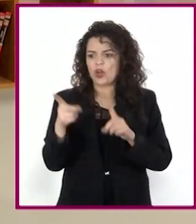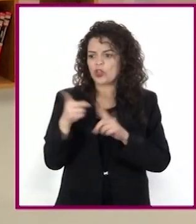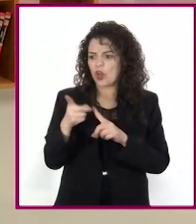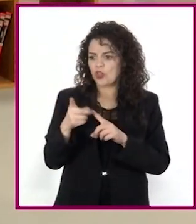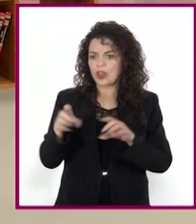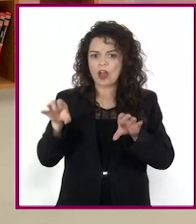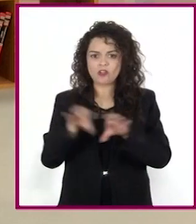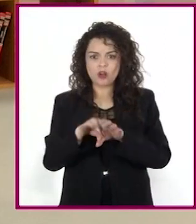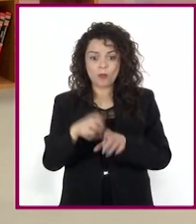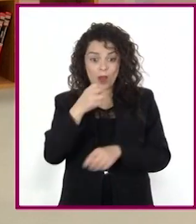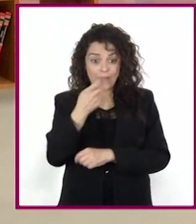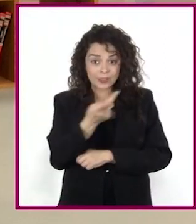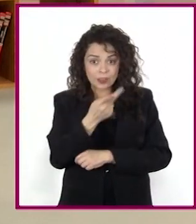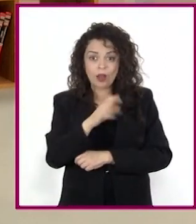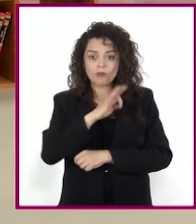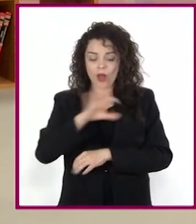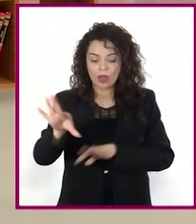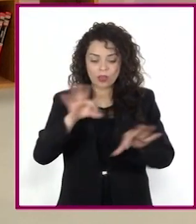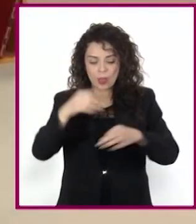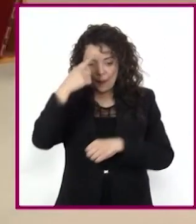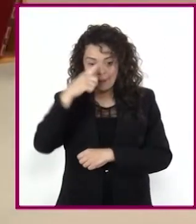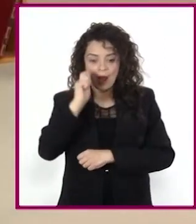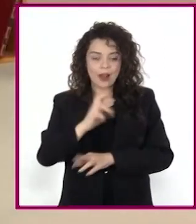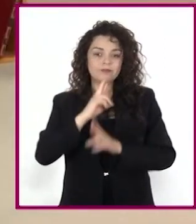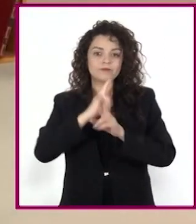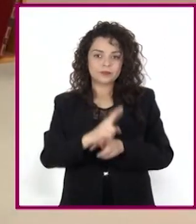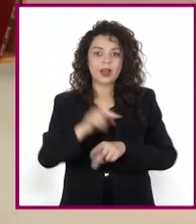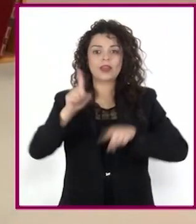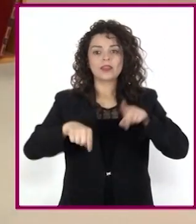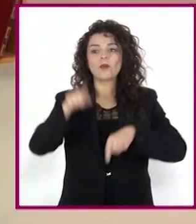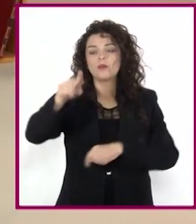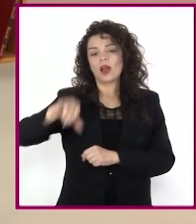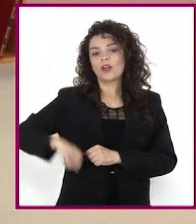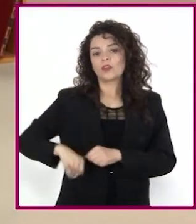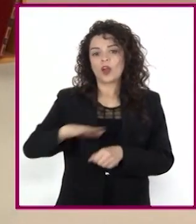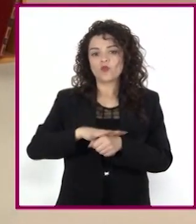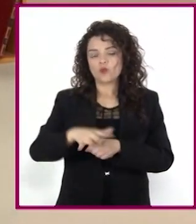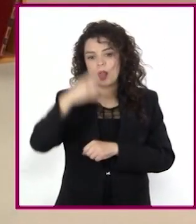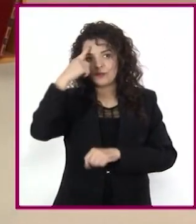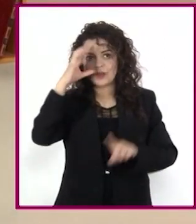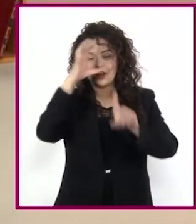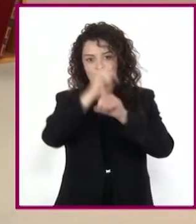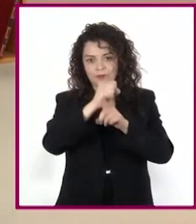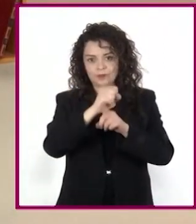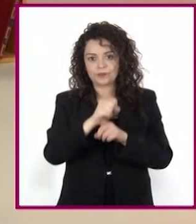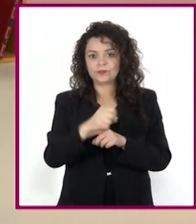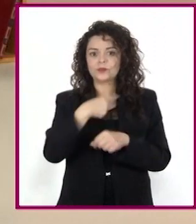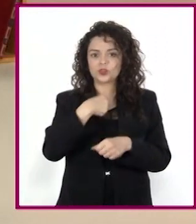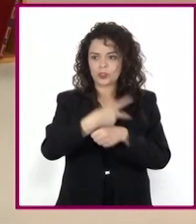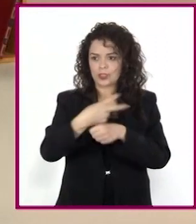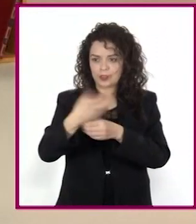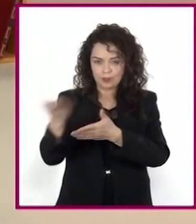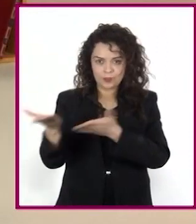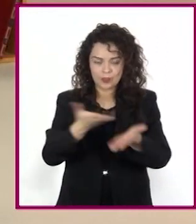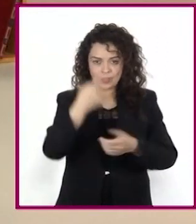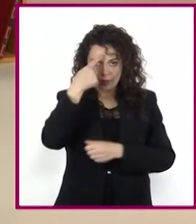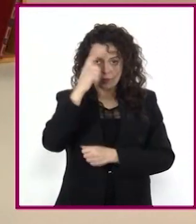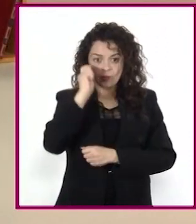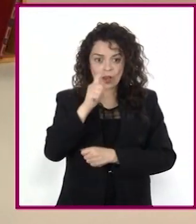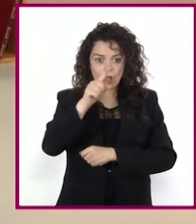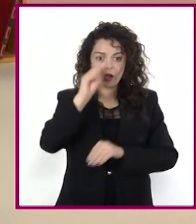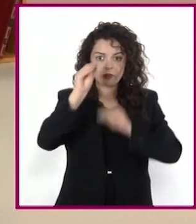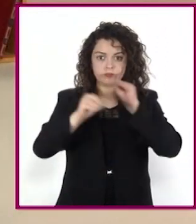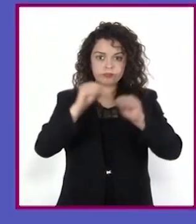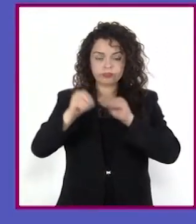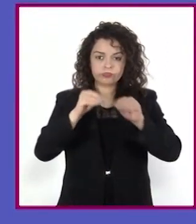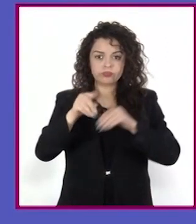la información dependiendo de sus intereses y objetivos. Las y los invito a que copien los esquemas donde se muestra el tipo de progresión temática que